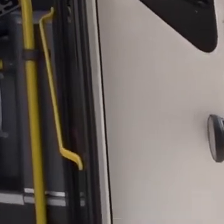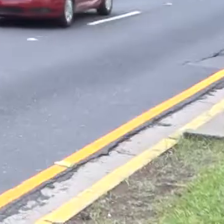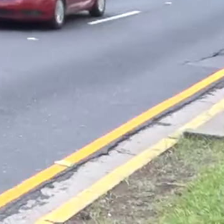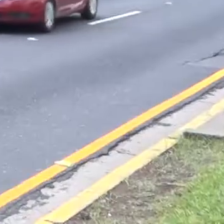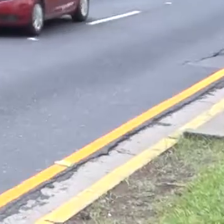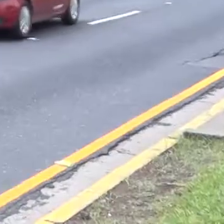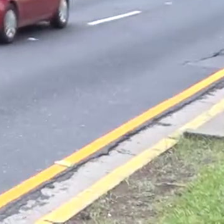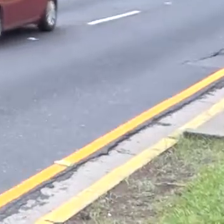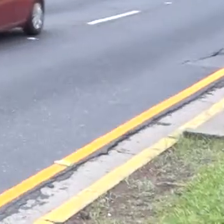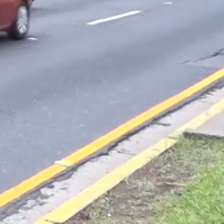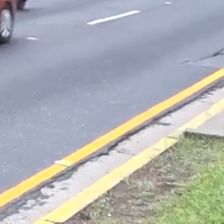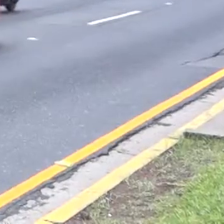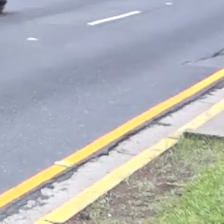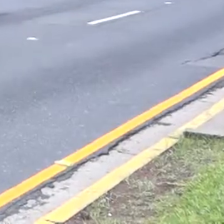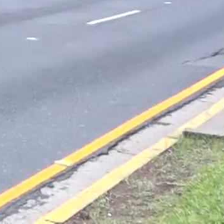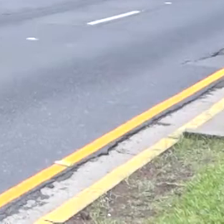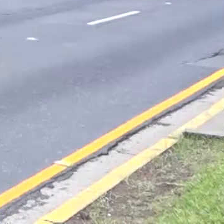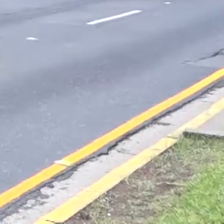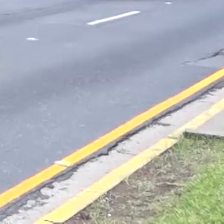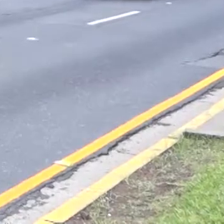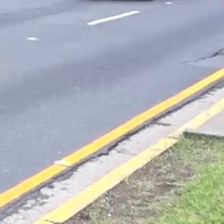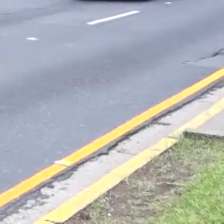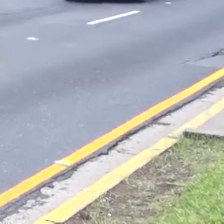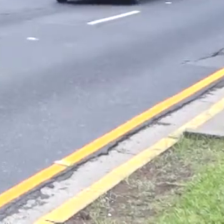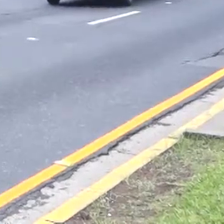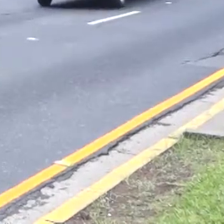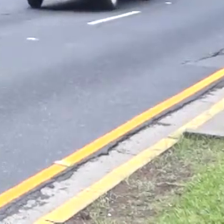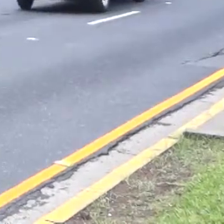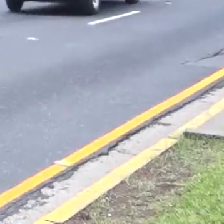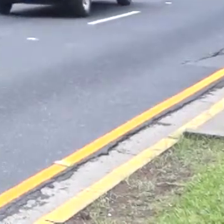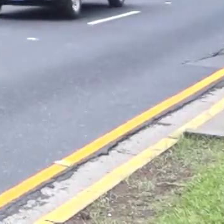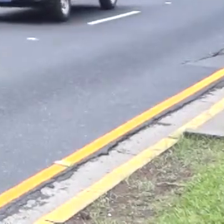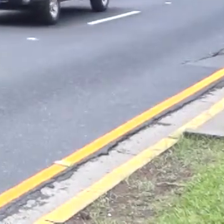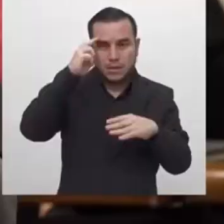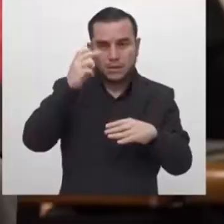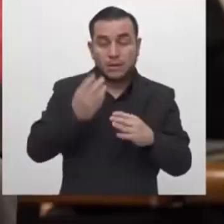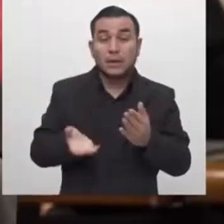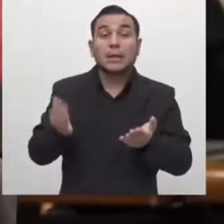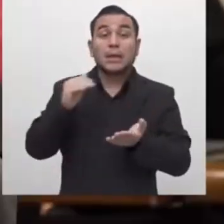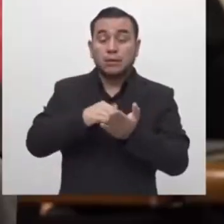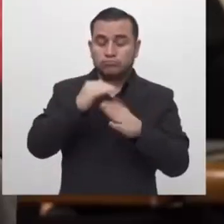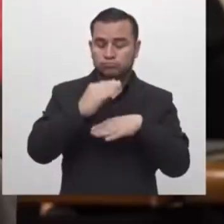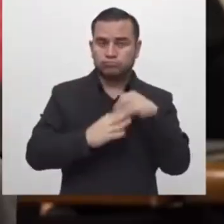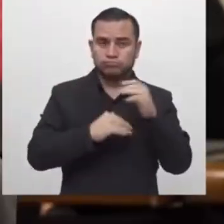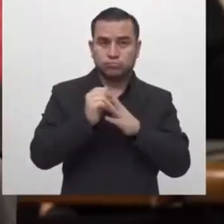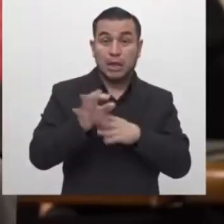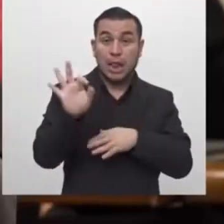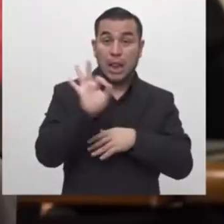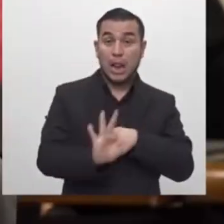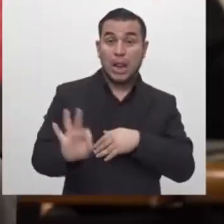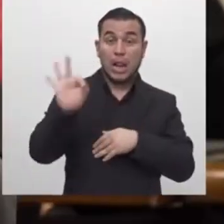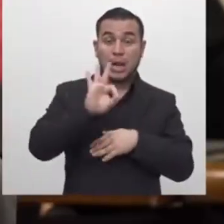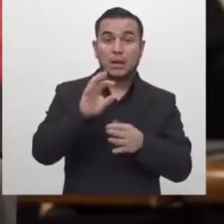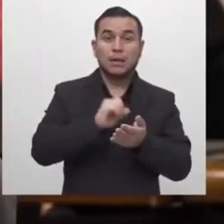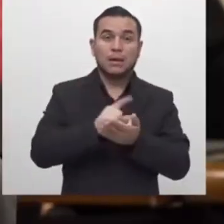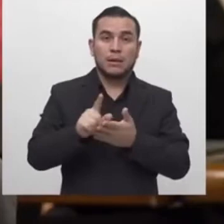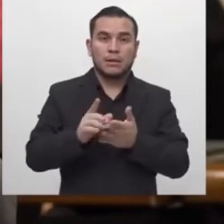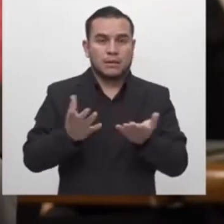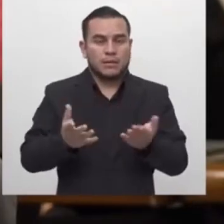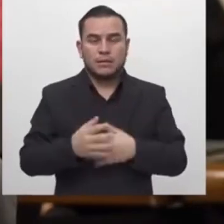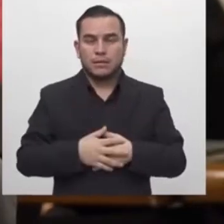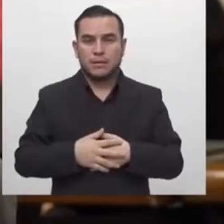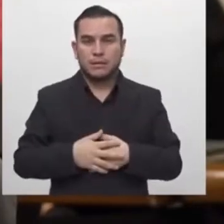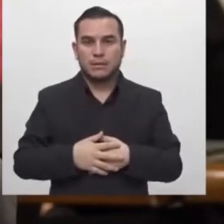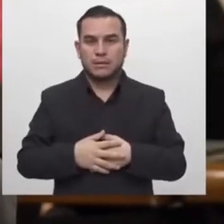de salud según avance la epidemia de kobe 19 en nuestro país en referencia a esto herrera